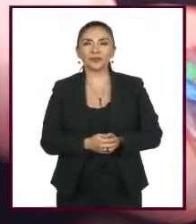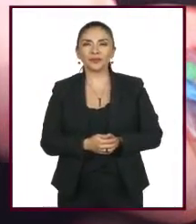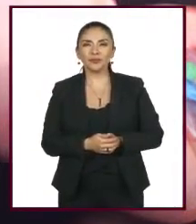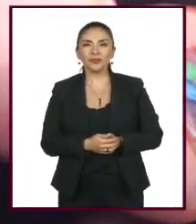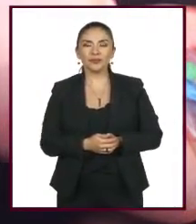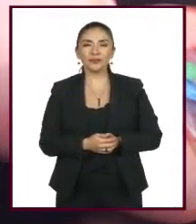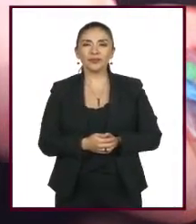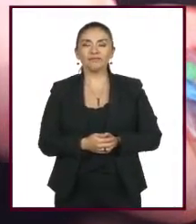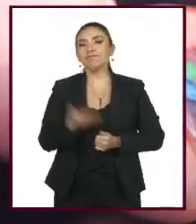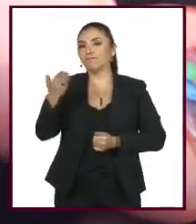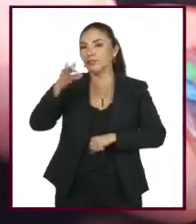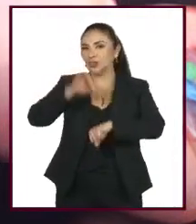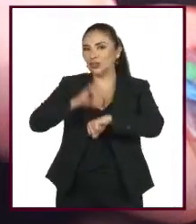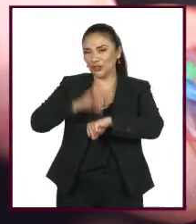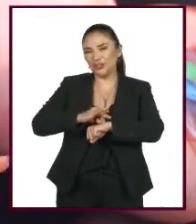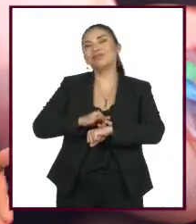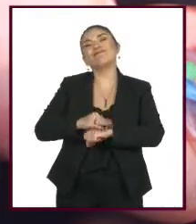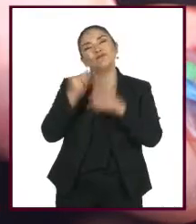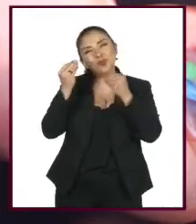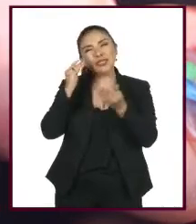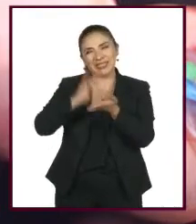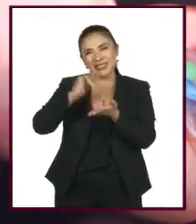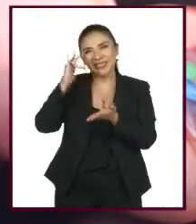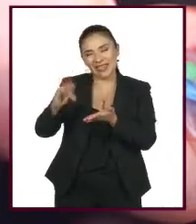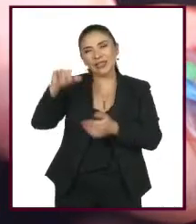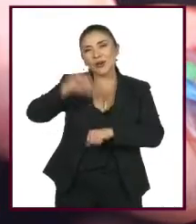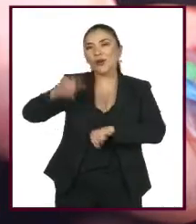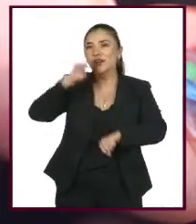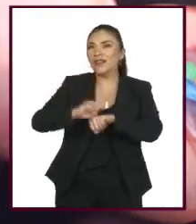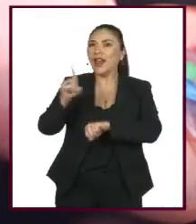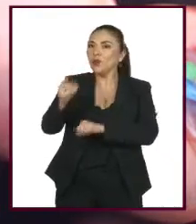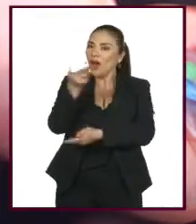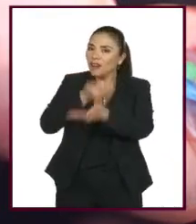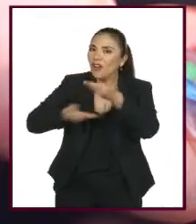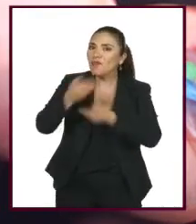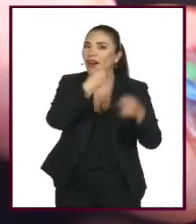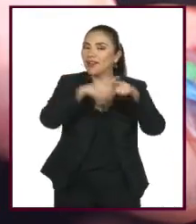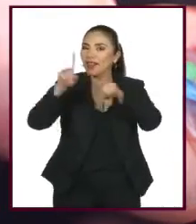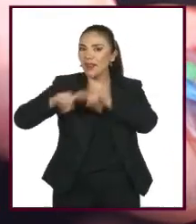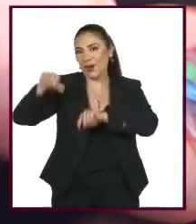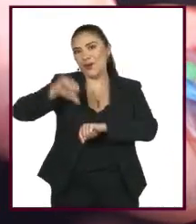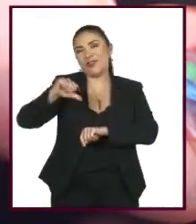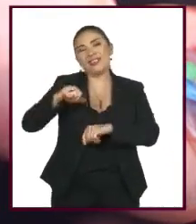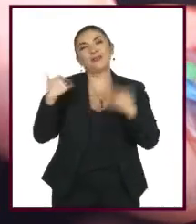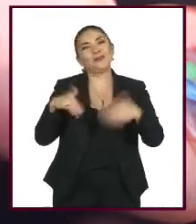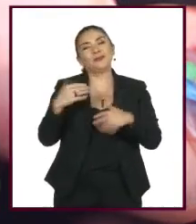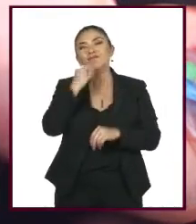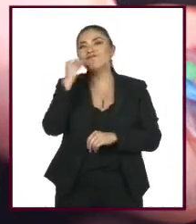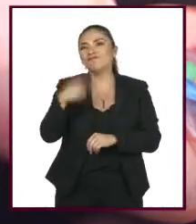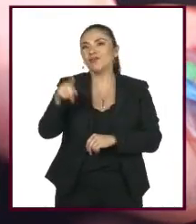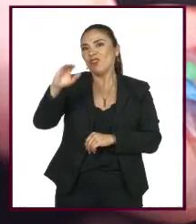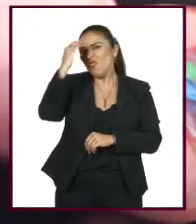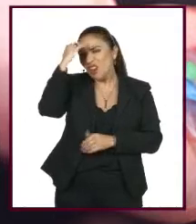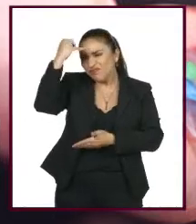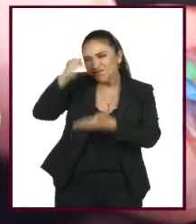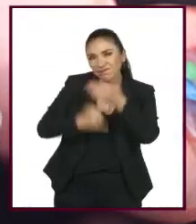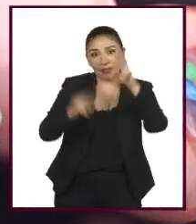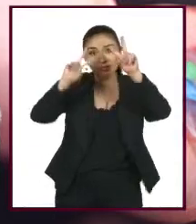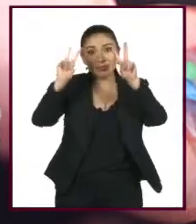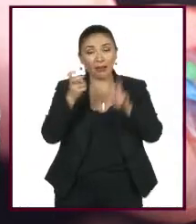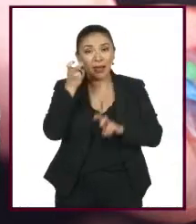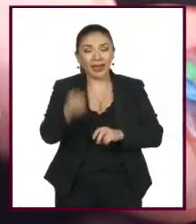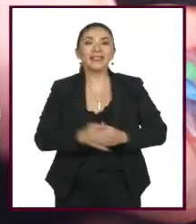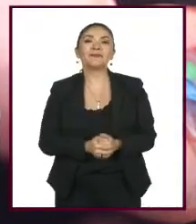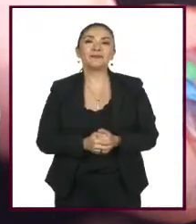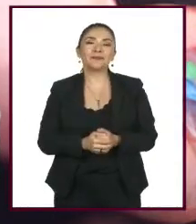aula.cep.gov.mx. Doctor José Antonio, pues le agradecemos compartir en esta oportunidad su conocimiento sobre el tema y